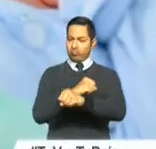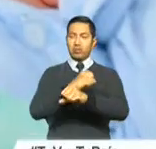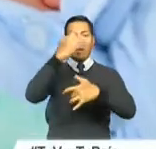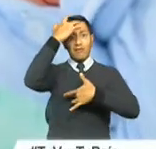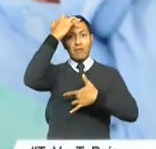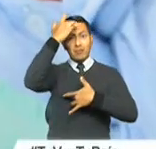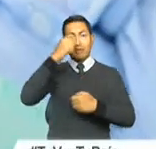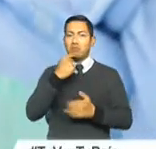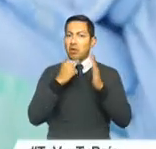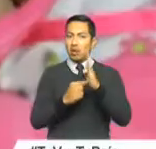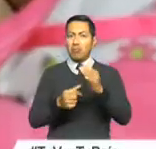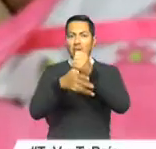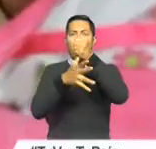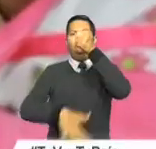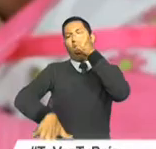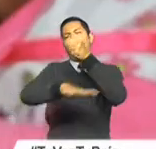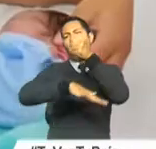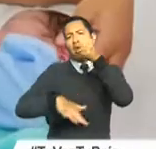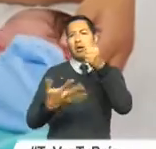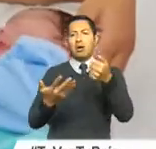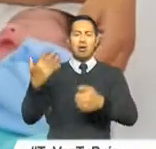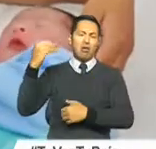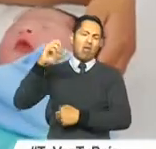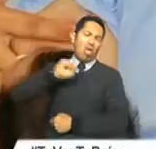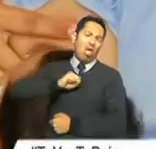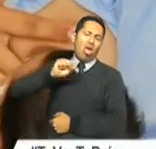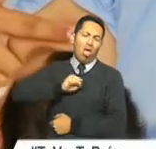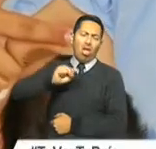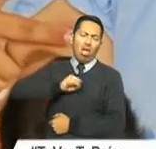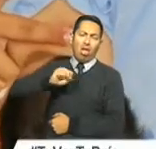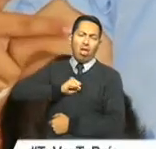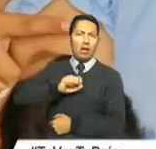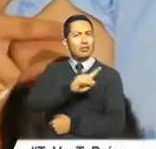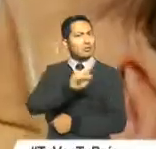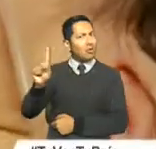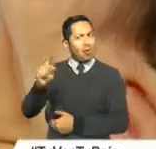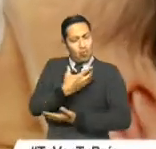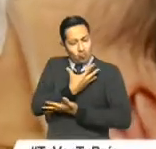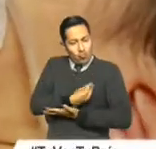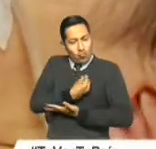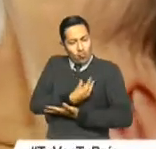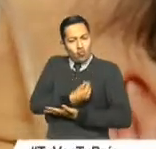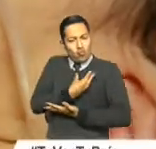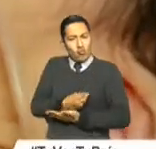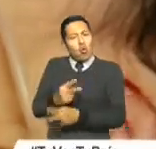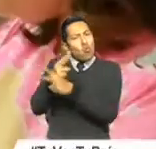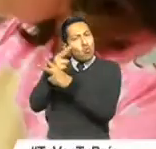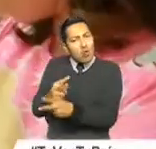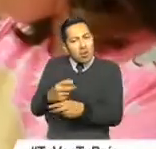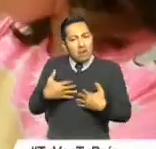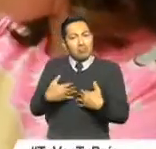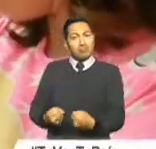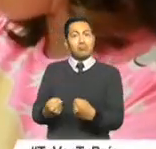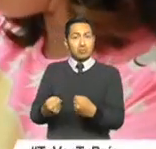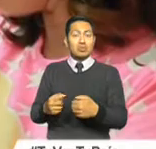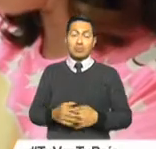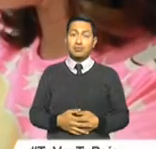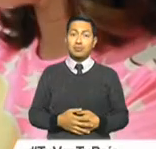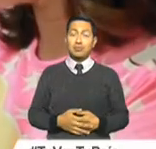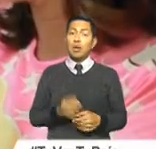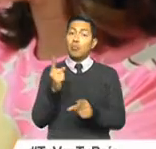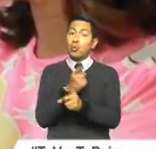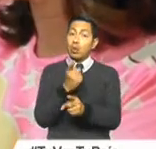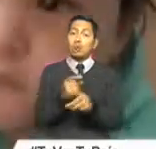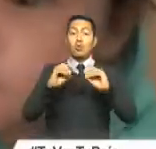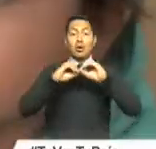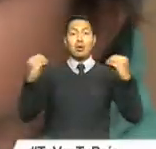como la diarrea y la neumonía, que constituyen las principales causas de mortalidad infantil en el mundo. Por ello, la Organización Mundial